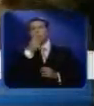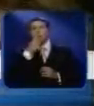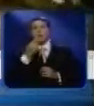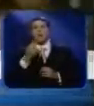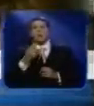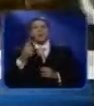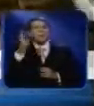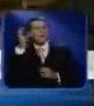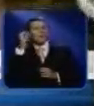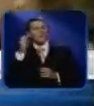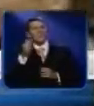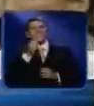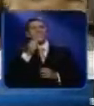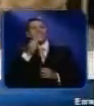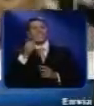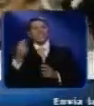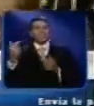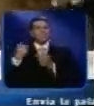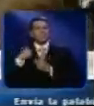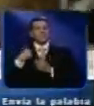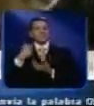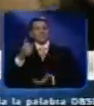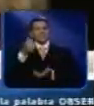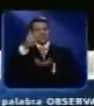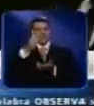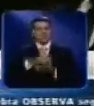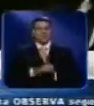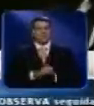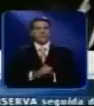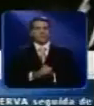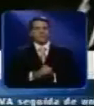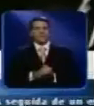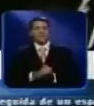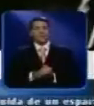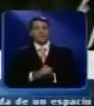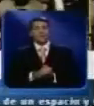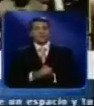para escuchar quién se quedaba con la estatuilla en ese renglón.